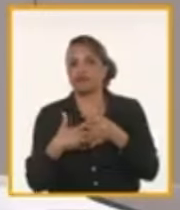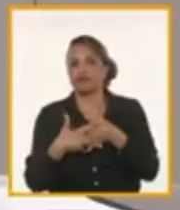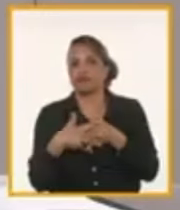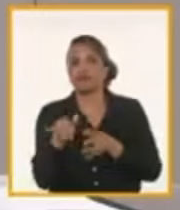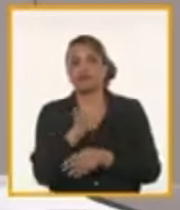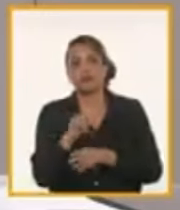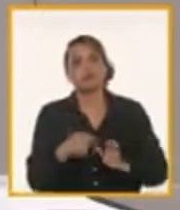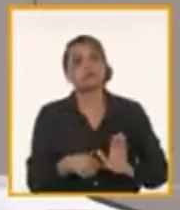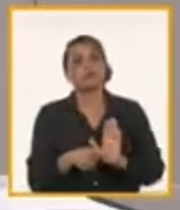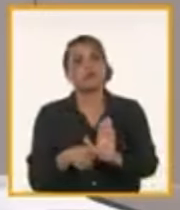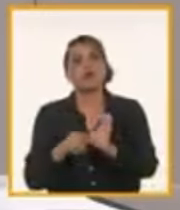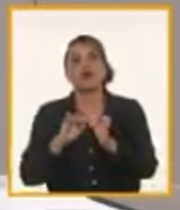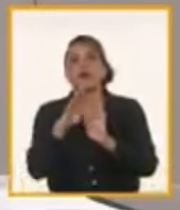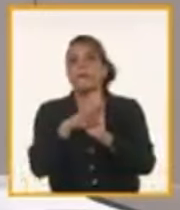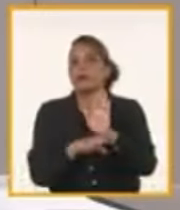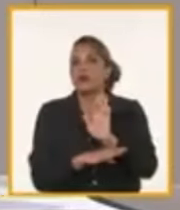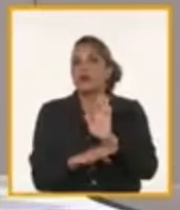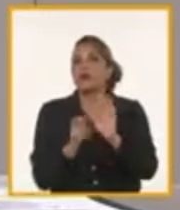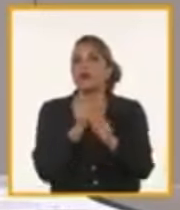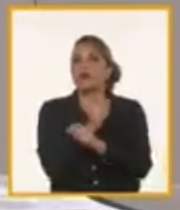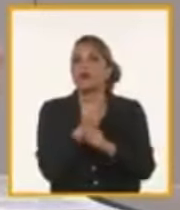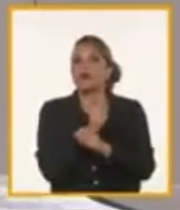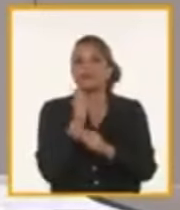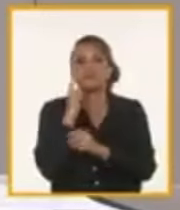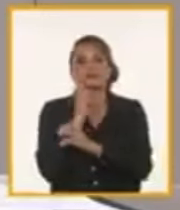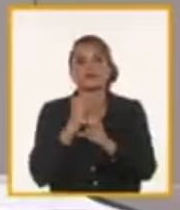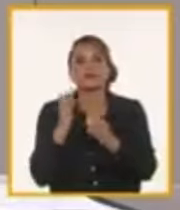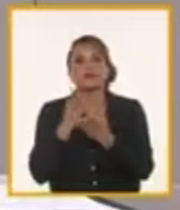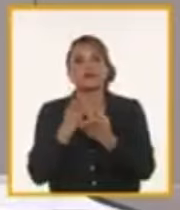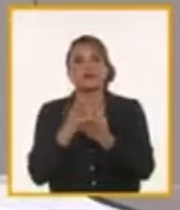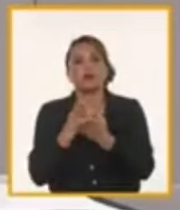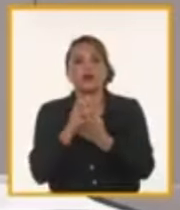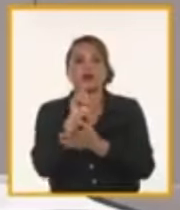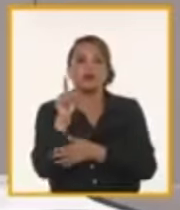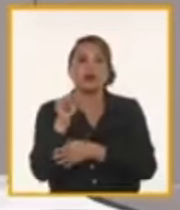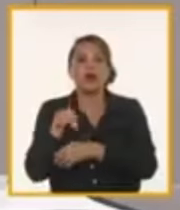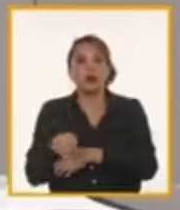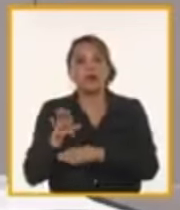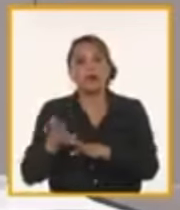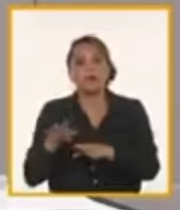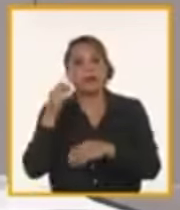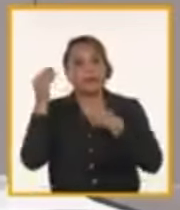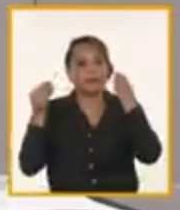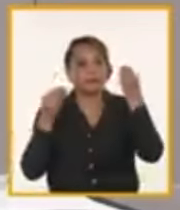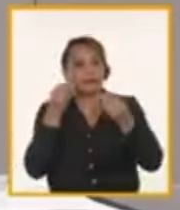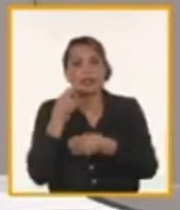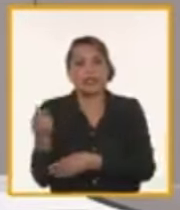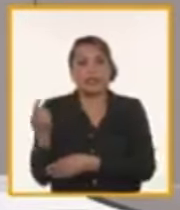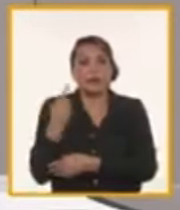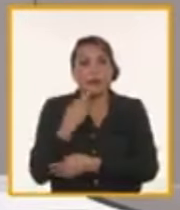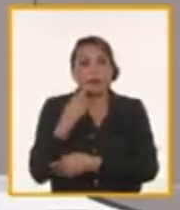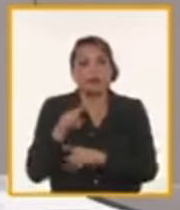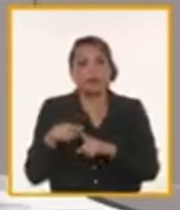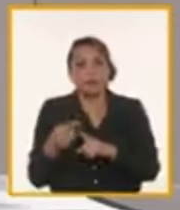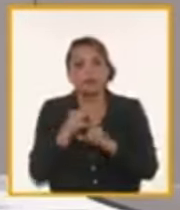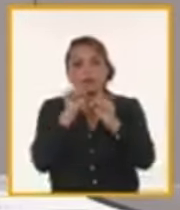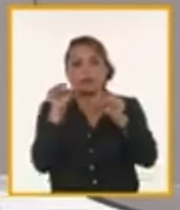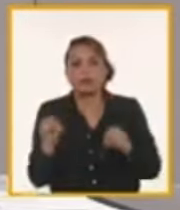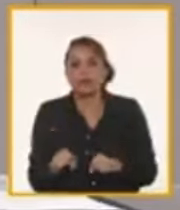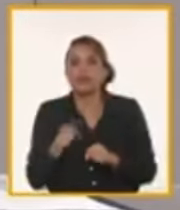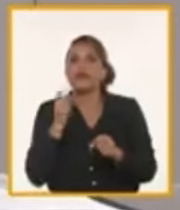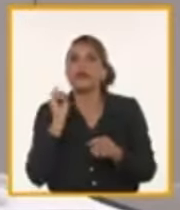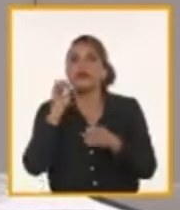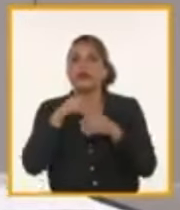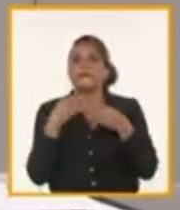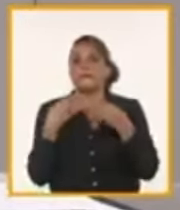también presentamos un programa de formación doctoral en ciencias de la educación que está en espera en su análisis para eh la posibilidad de poder